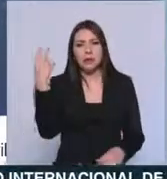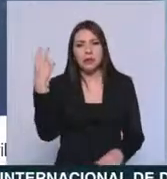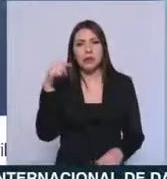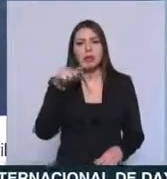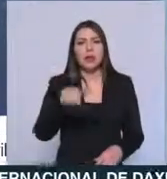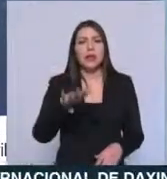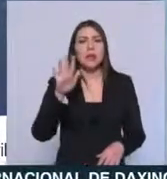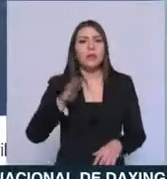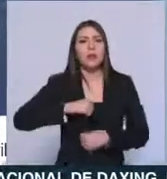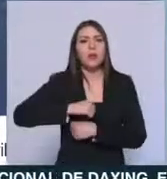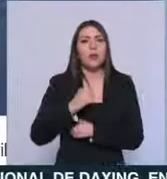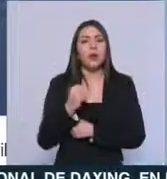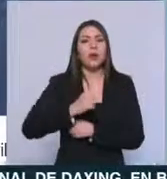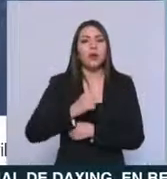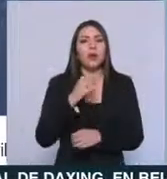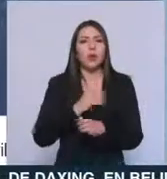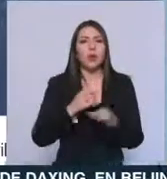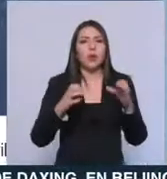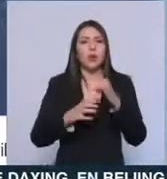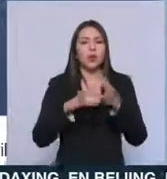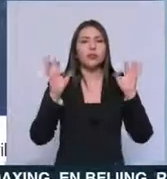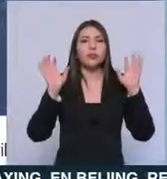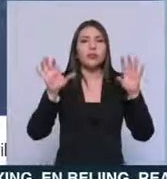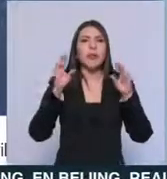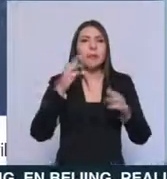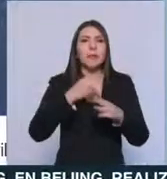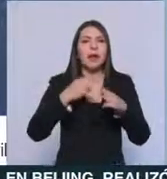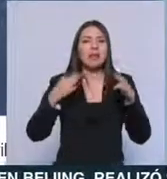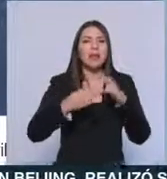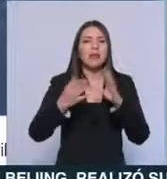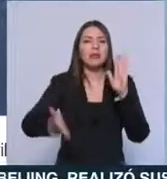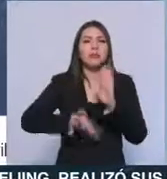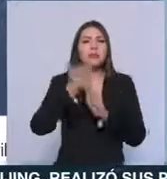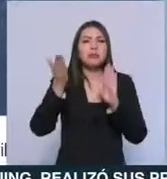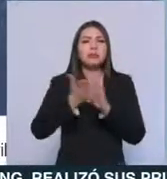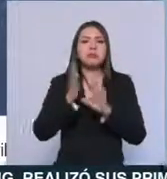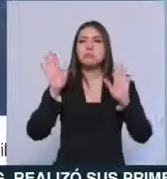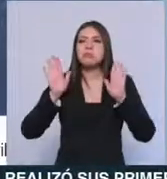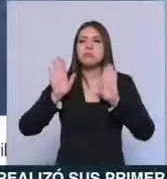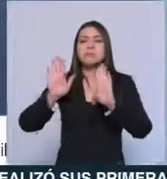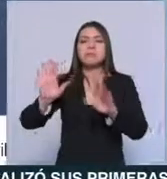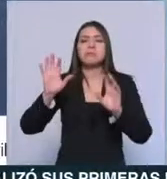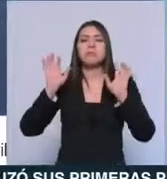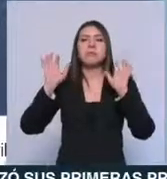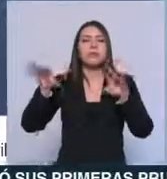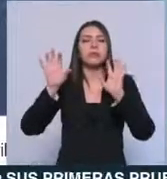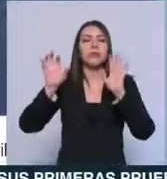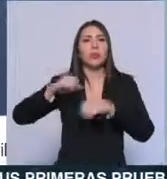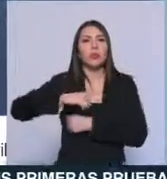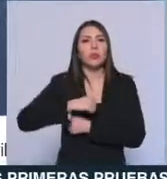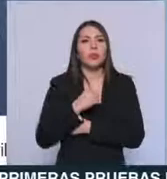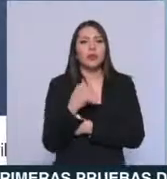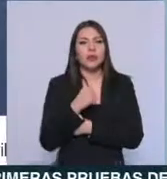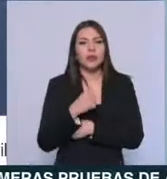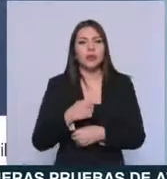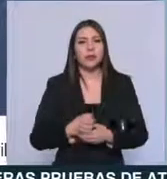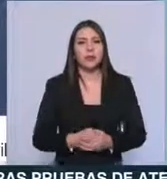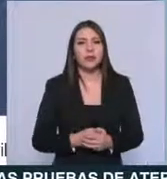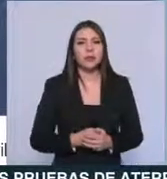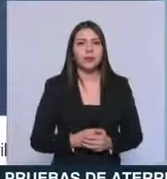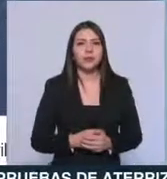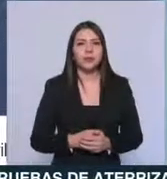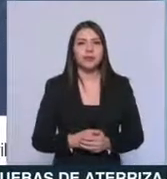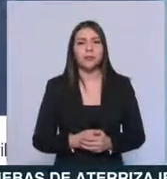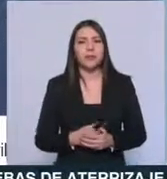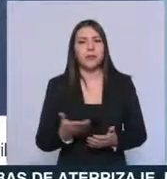de almacenamiento a material de construcción por una parte, pero al almacenamiento también de una